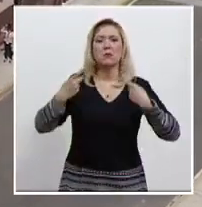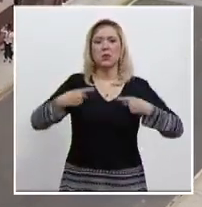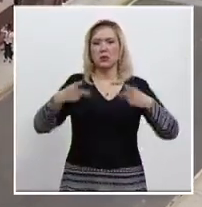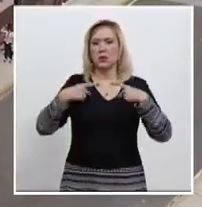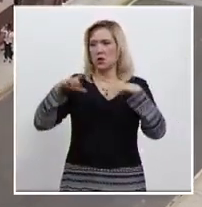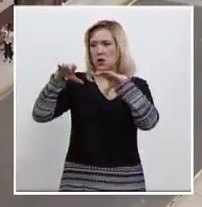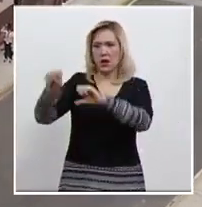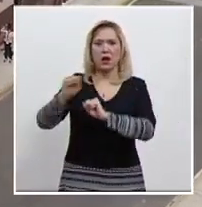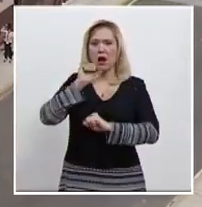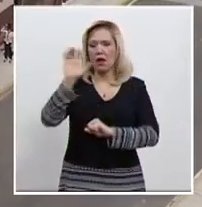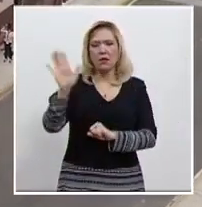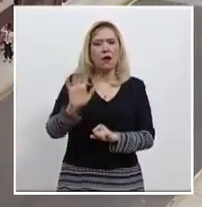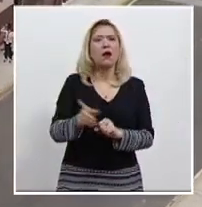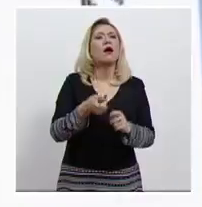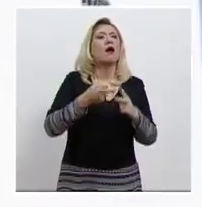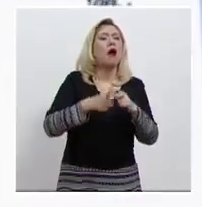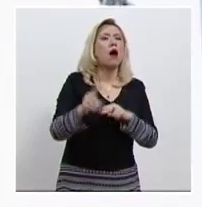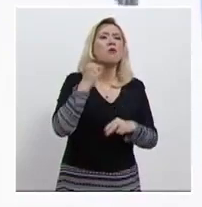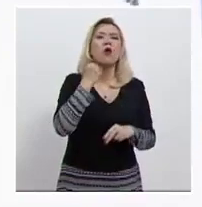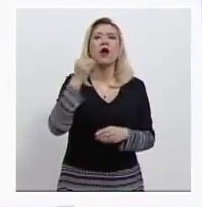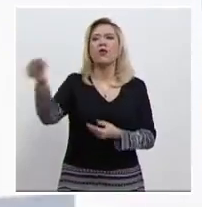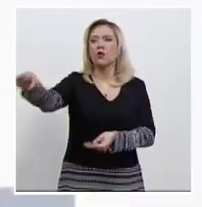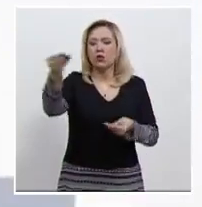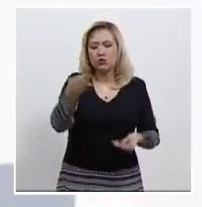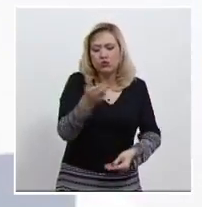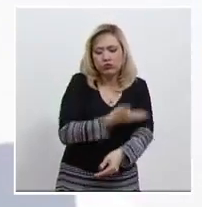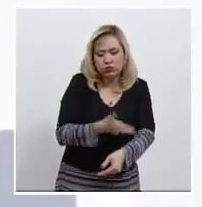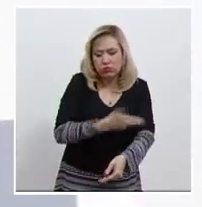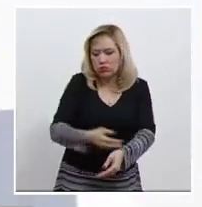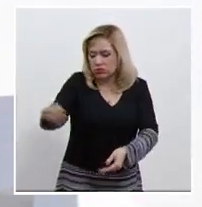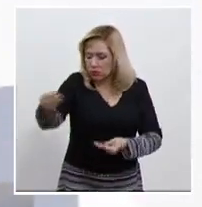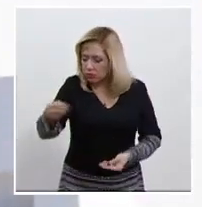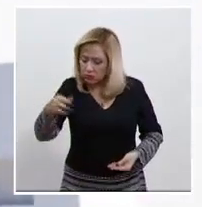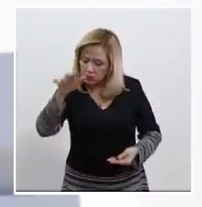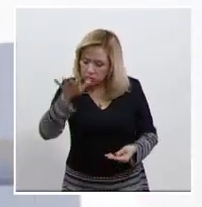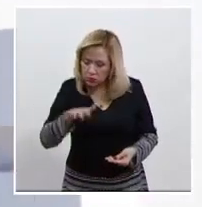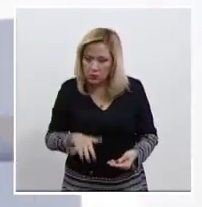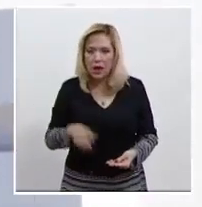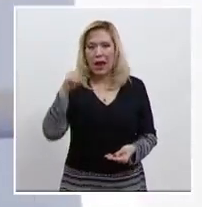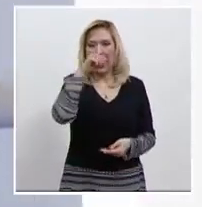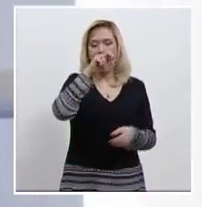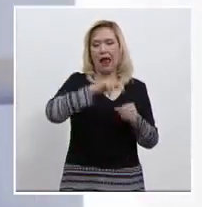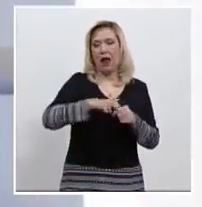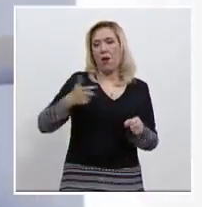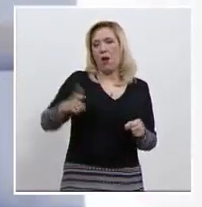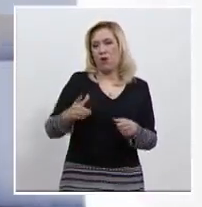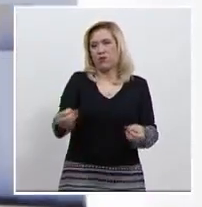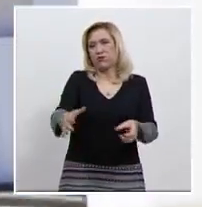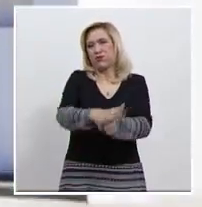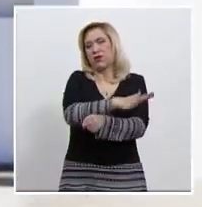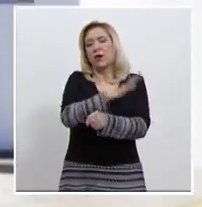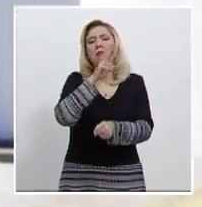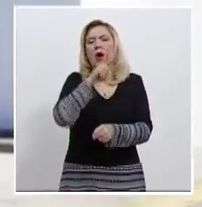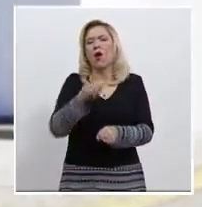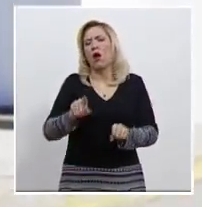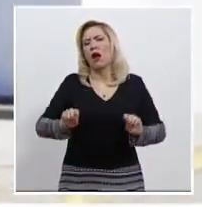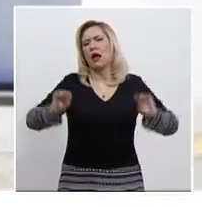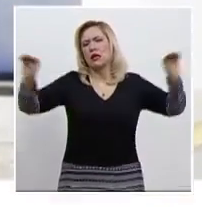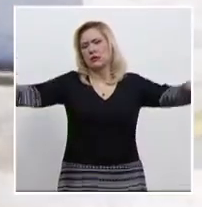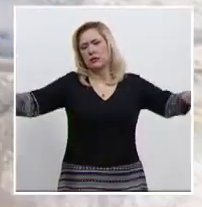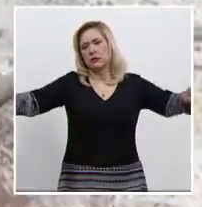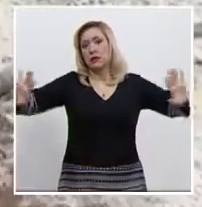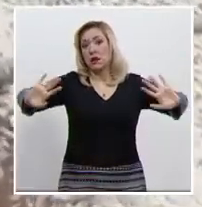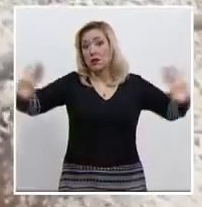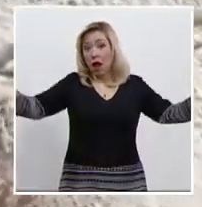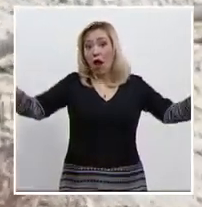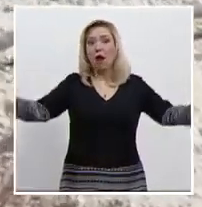encuentren pendientes por celebrar en el Centro de Justicia Penal Federal del estado de Guanajuato. Además, apoyarán en la atención de